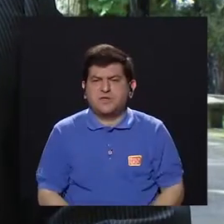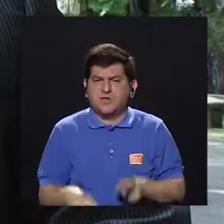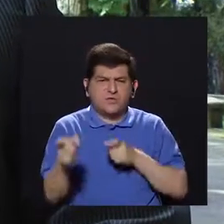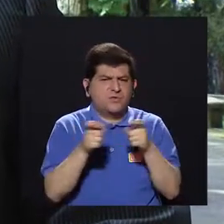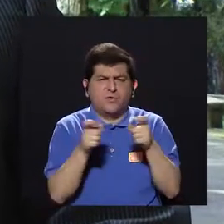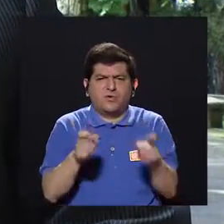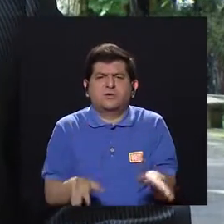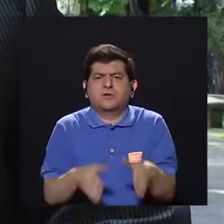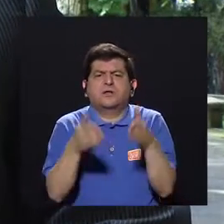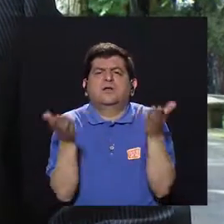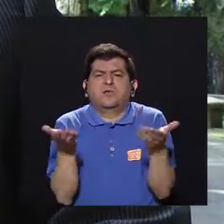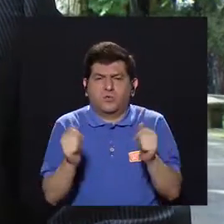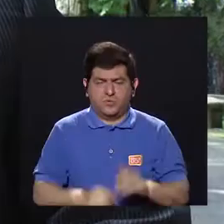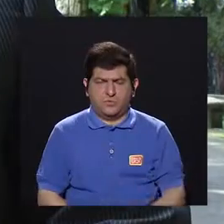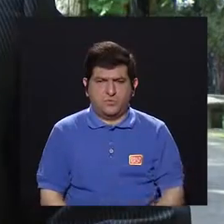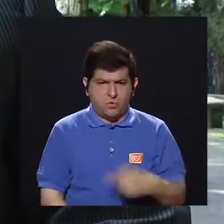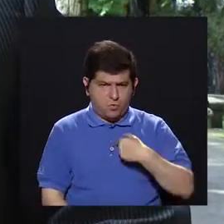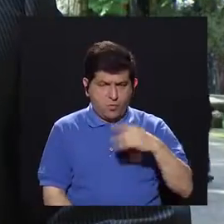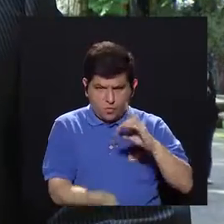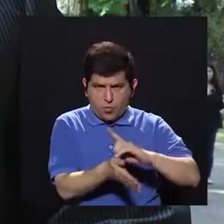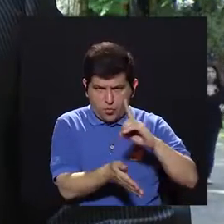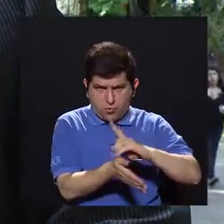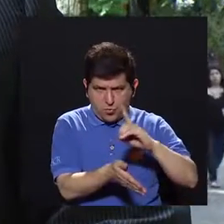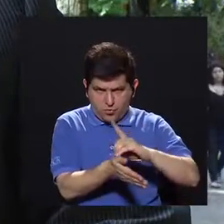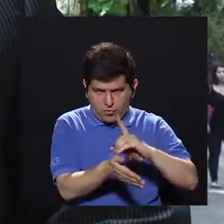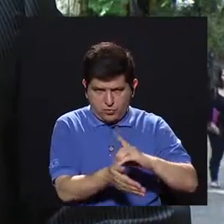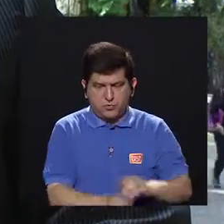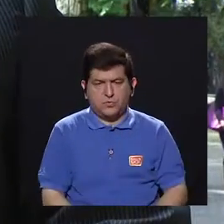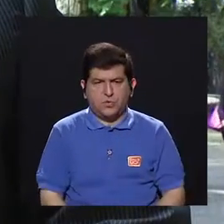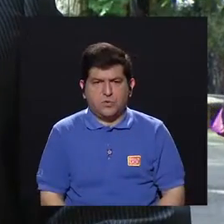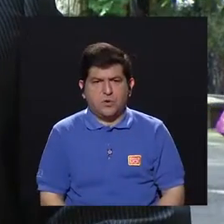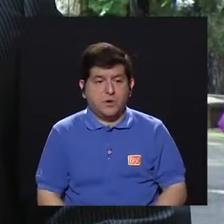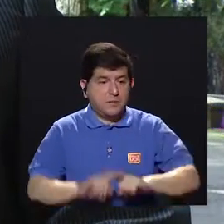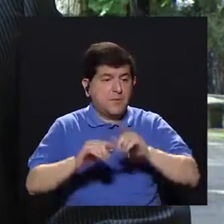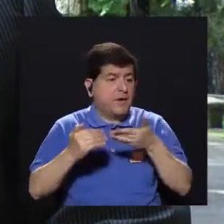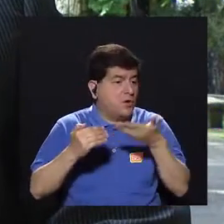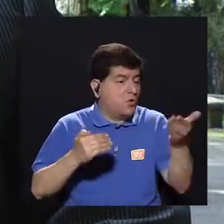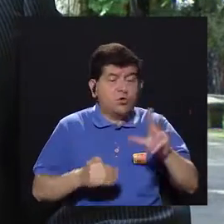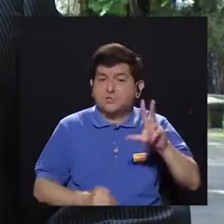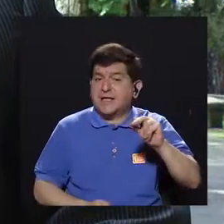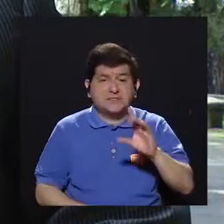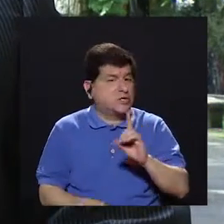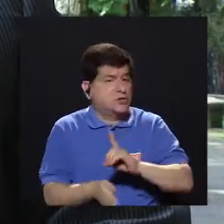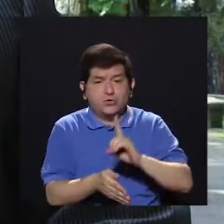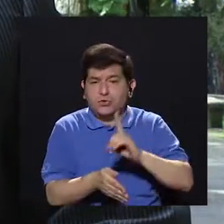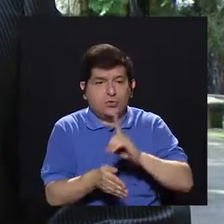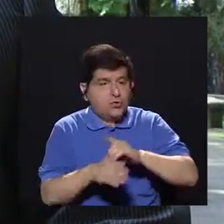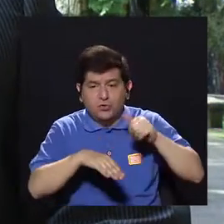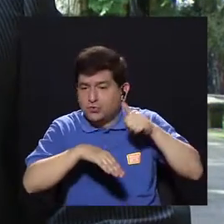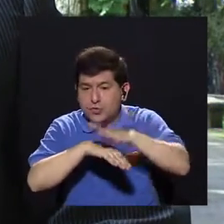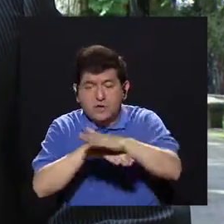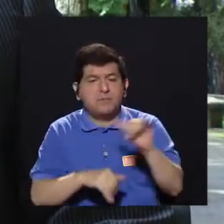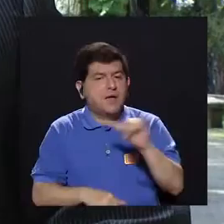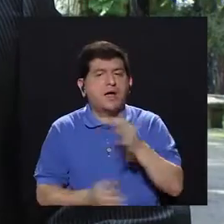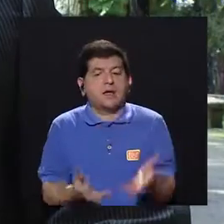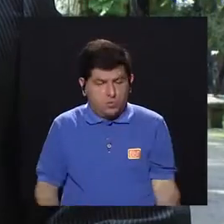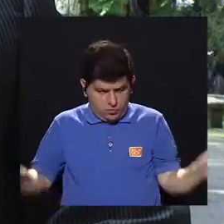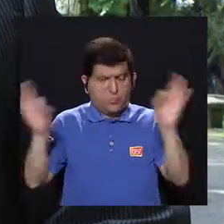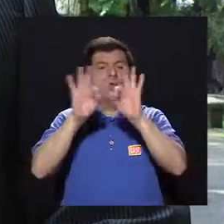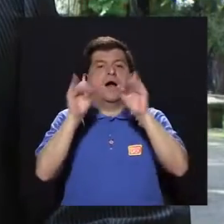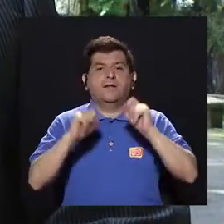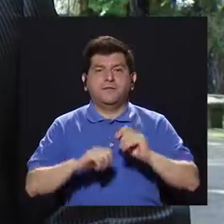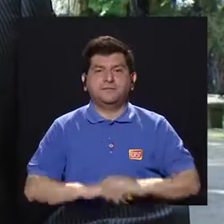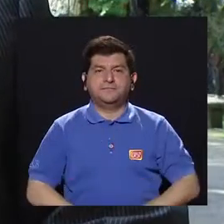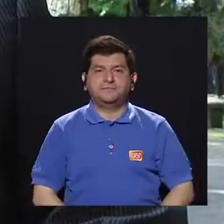resumen, ¿cómo se maneja la esclerosis múltiple? Uno, médicamente, pero hay una serie de cosas, no medicamentos, que son igual de